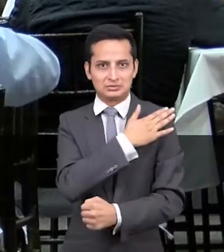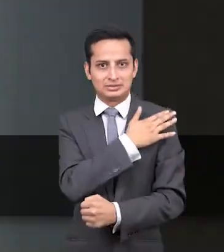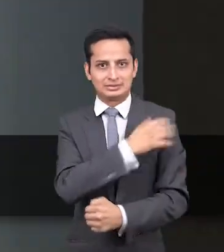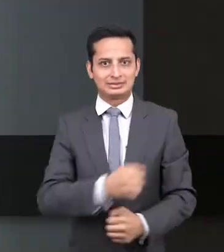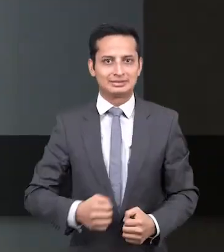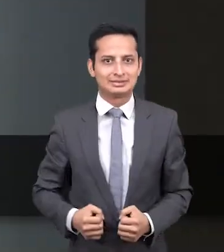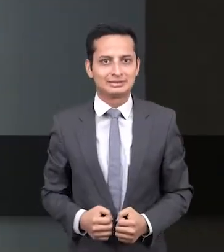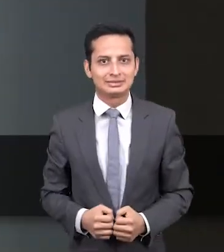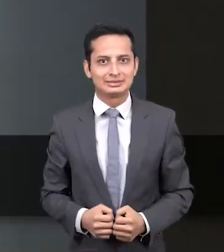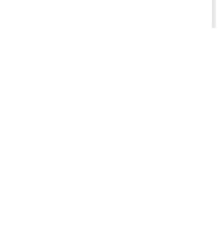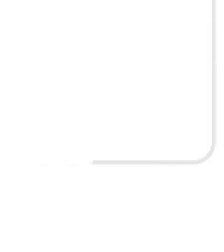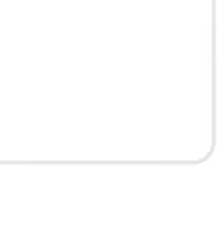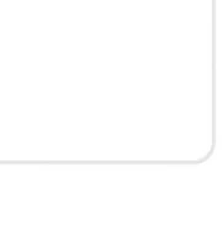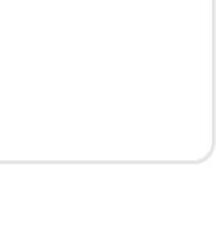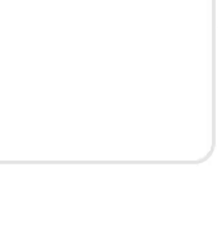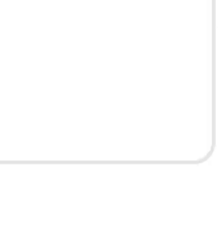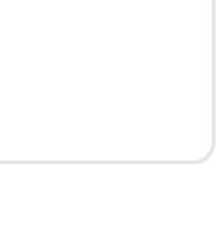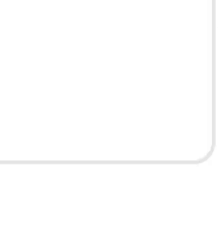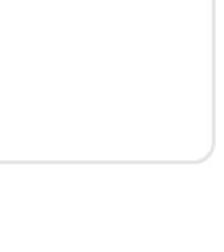brinde confianza a la ciudadanía